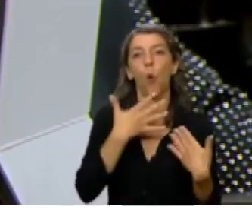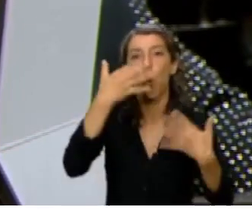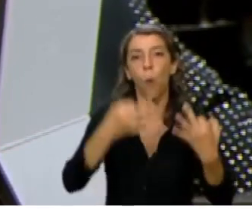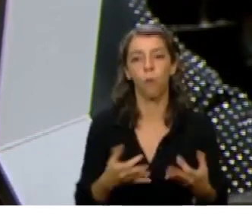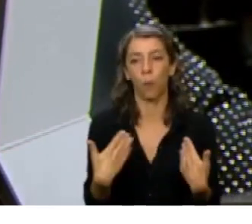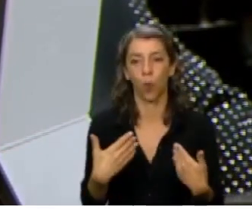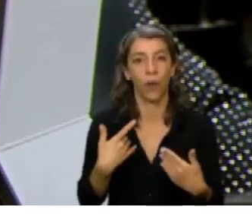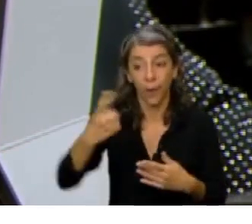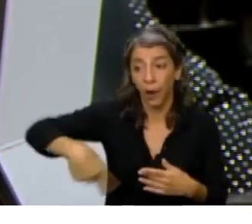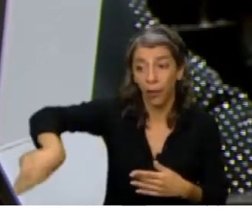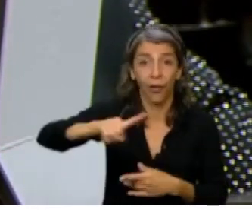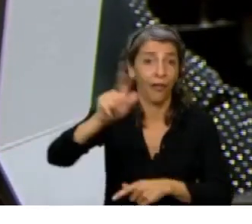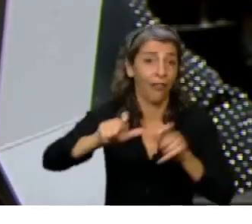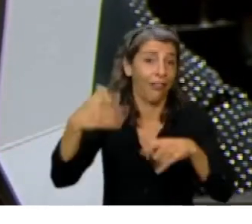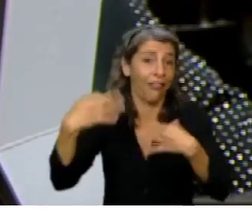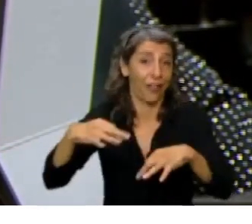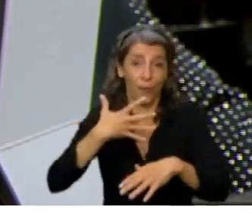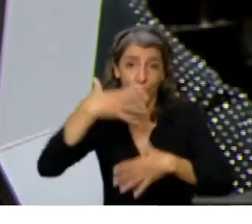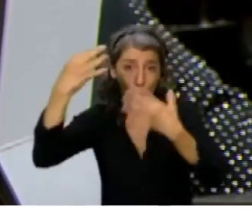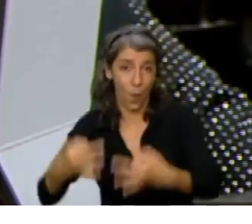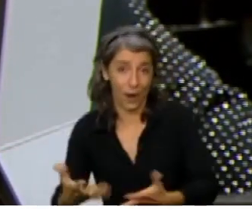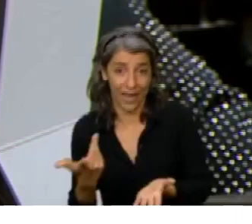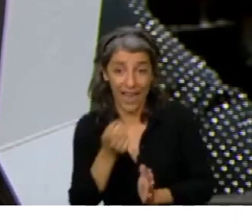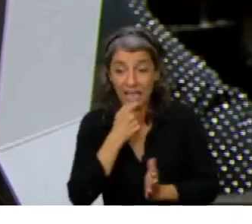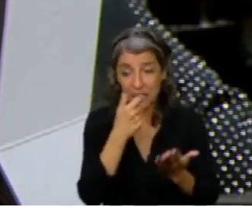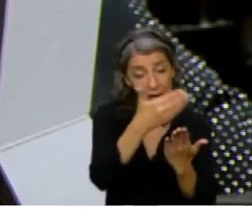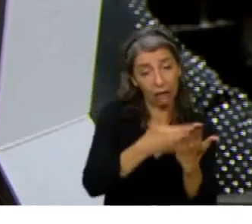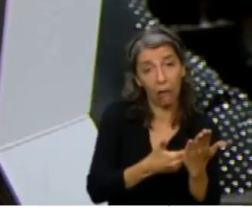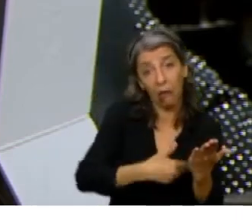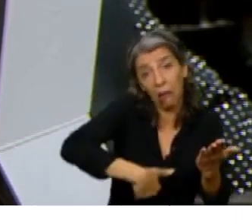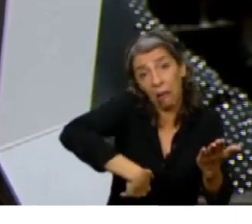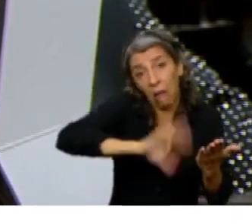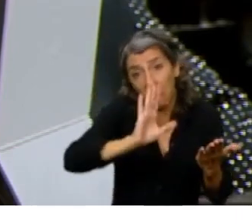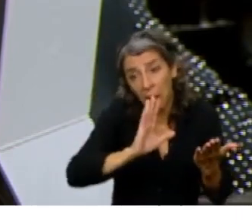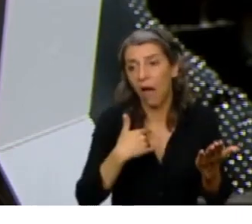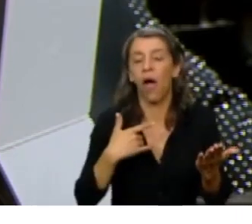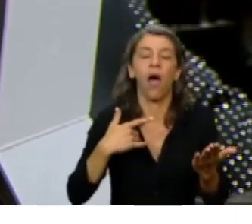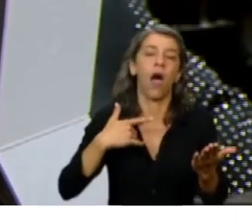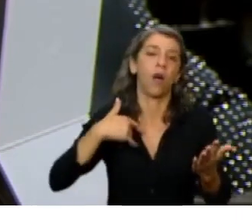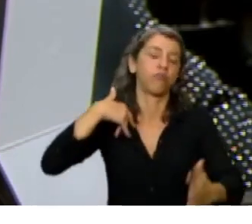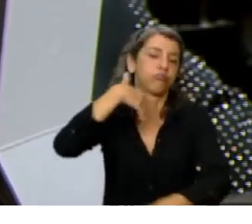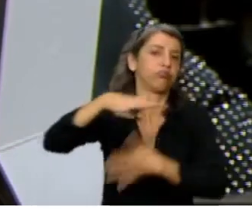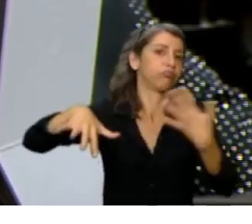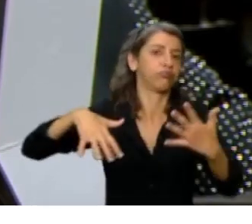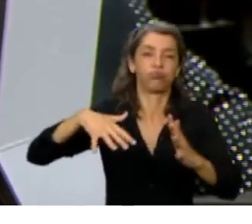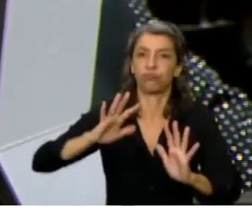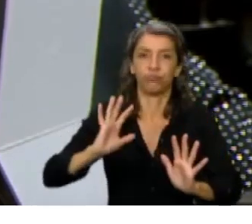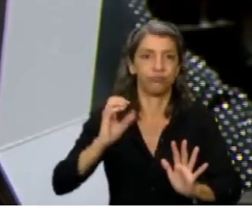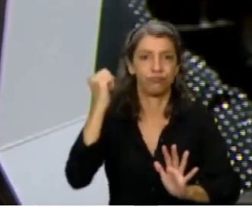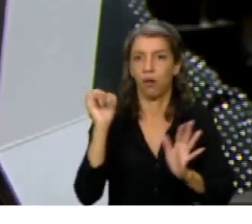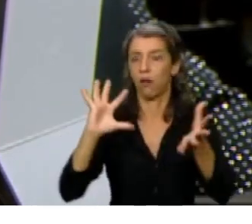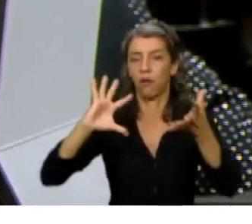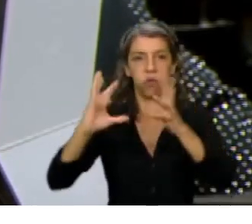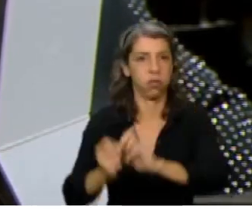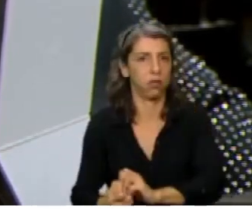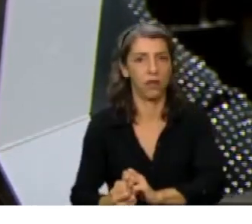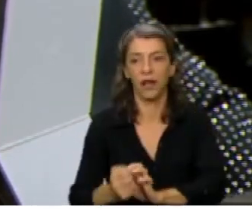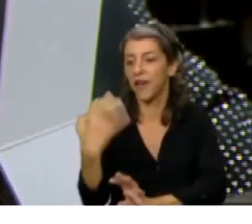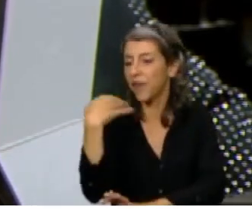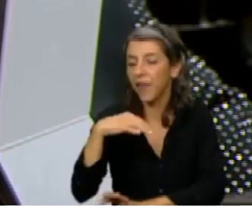honor, si marcha la barbarie o camina su engrandecimiento y sabe a dónde va